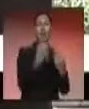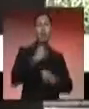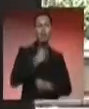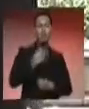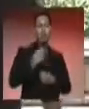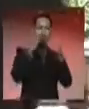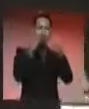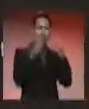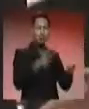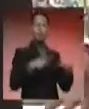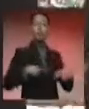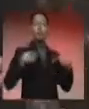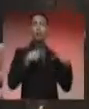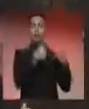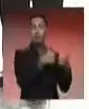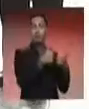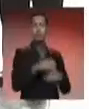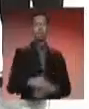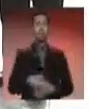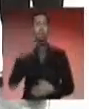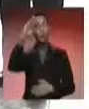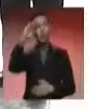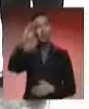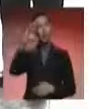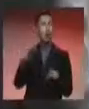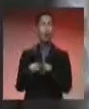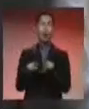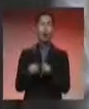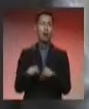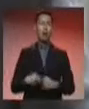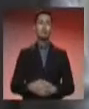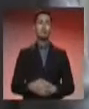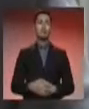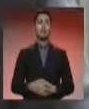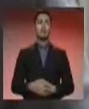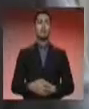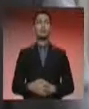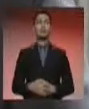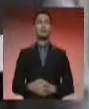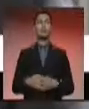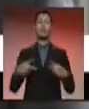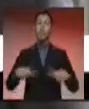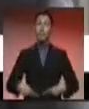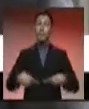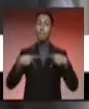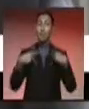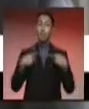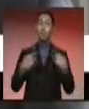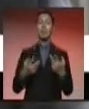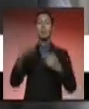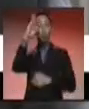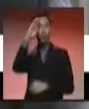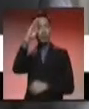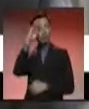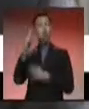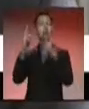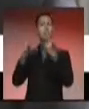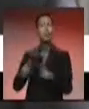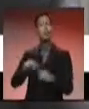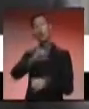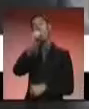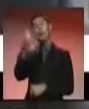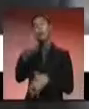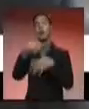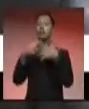policial. Para la policía, los ofrecimientos son los mismos. La vivienda fiscal, pero también viendo